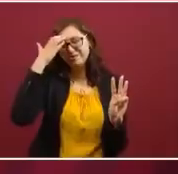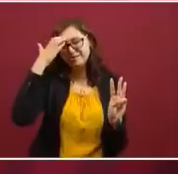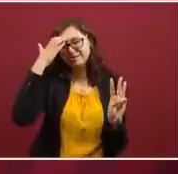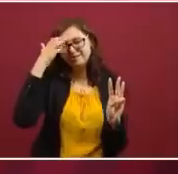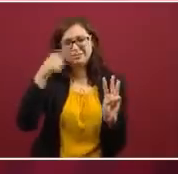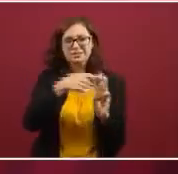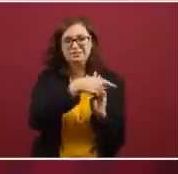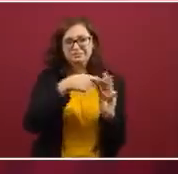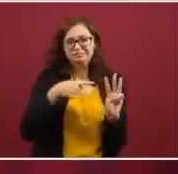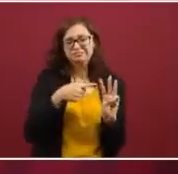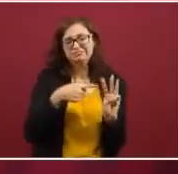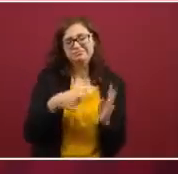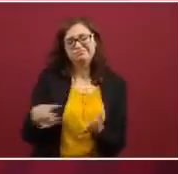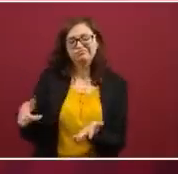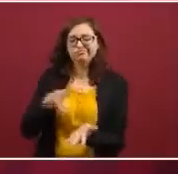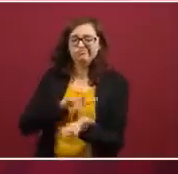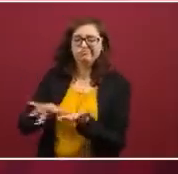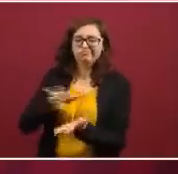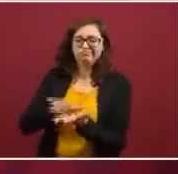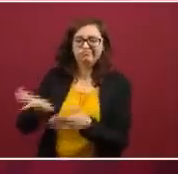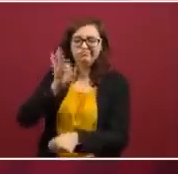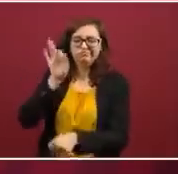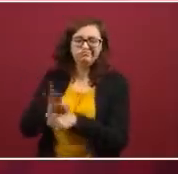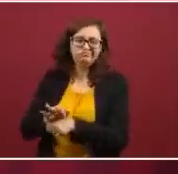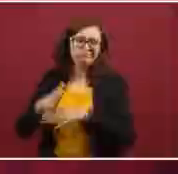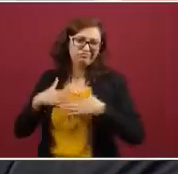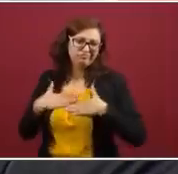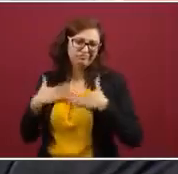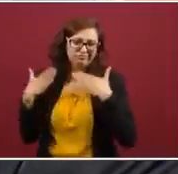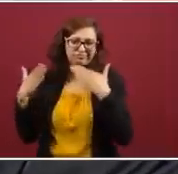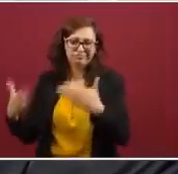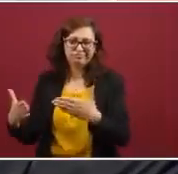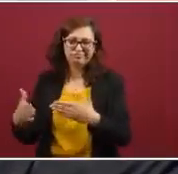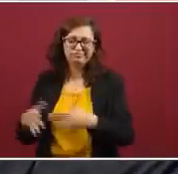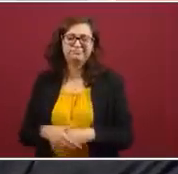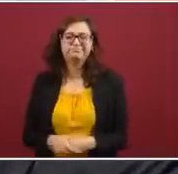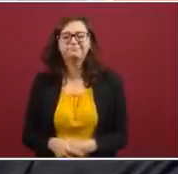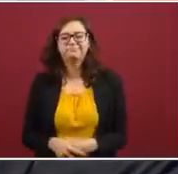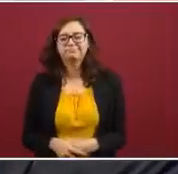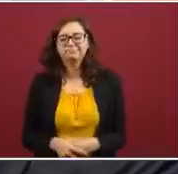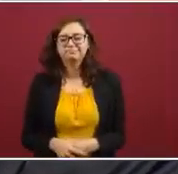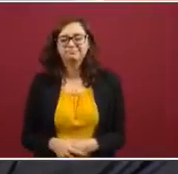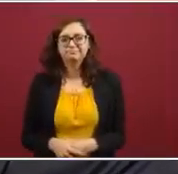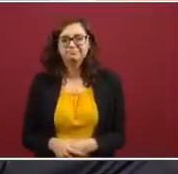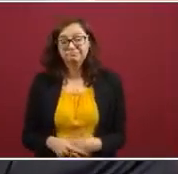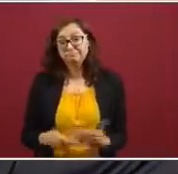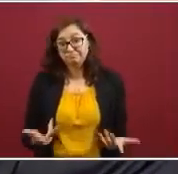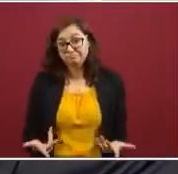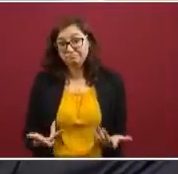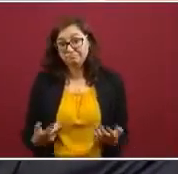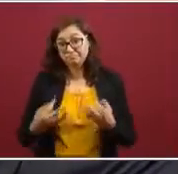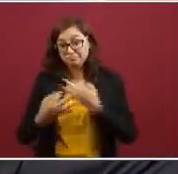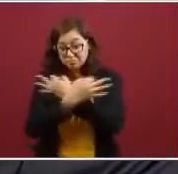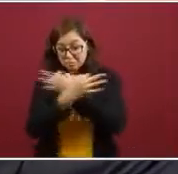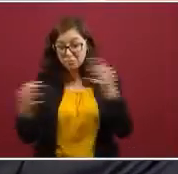nos estén dando su confianza. Es un buen mensaje